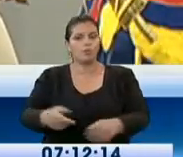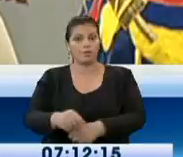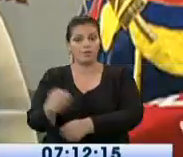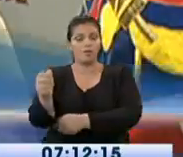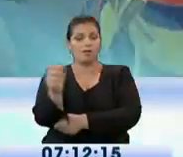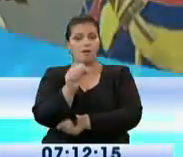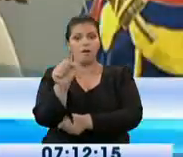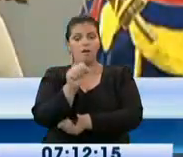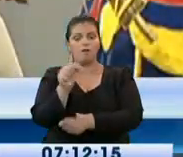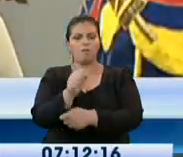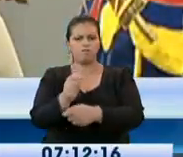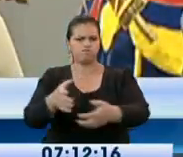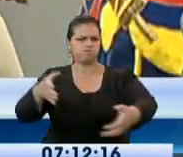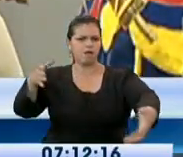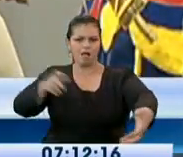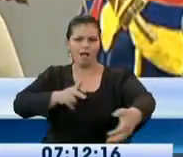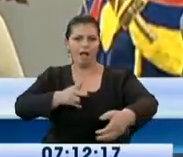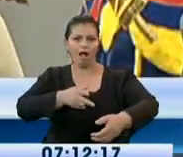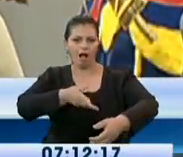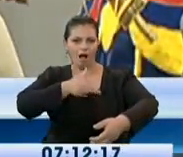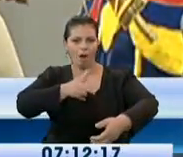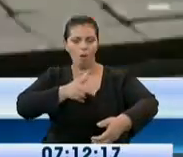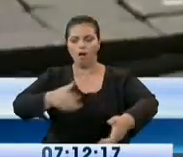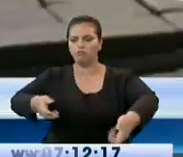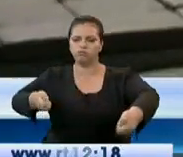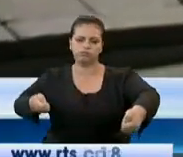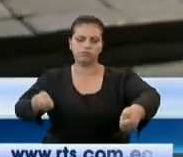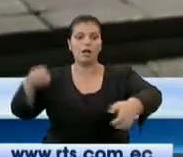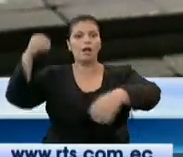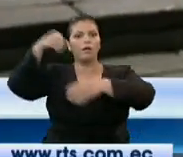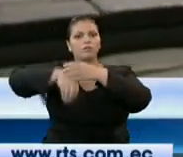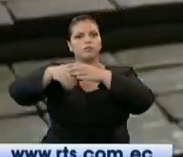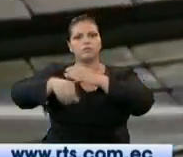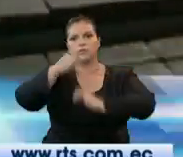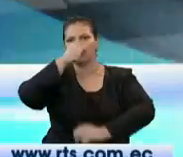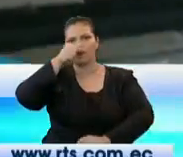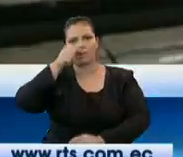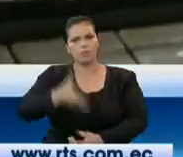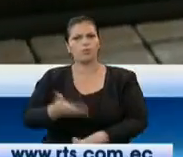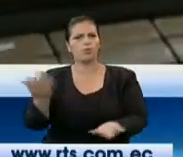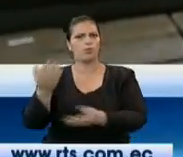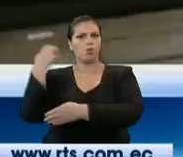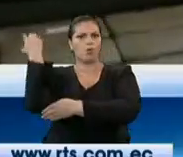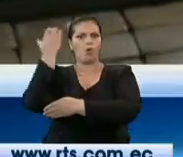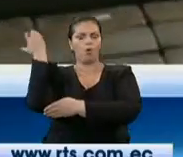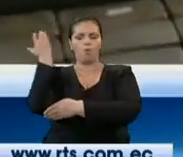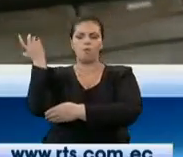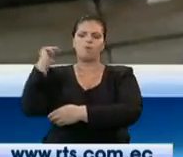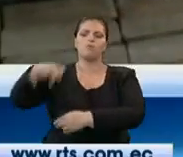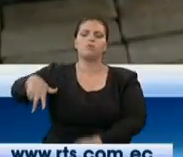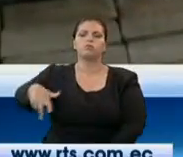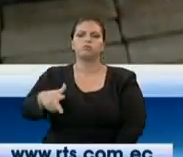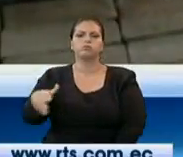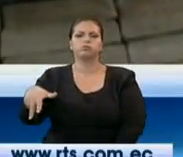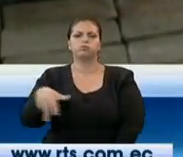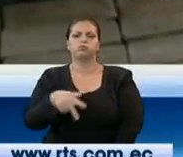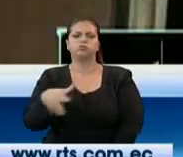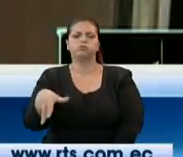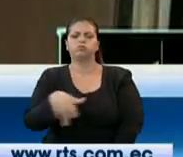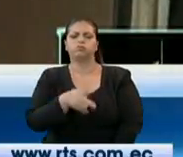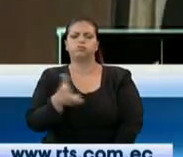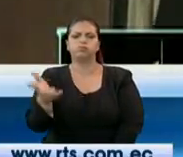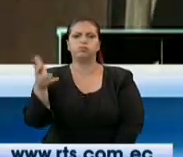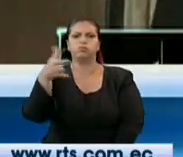droga proveniente del país vecino de Colombia. Se presume que esta droga era para tráfico internacional. Trabajos